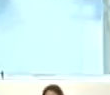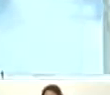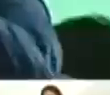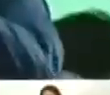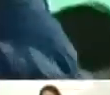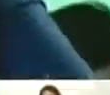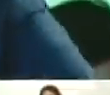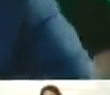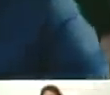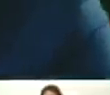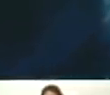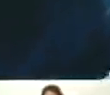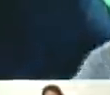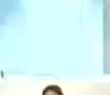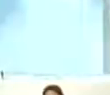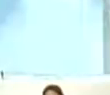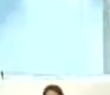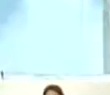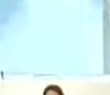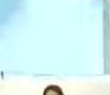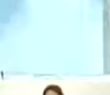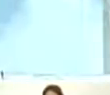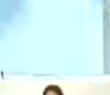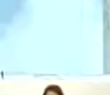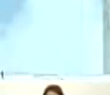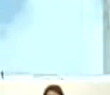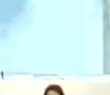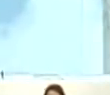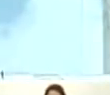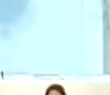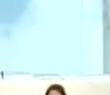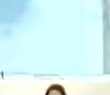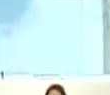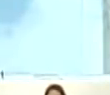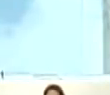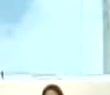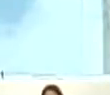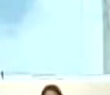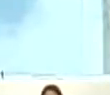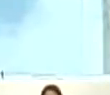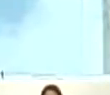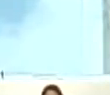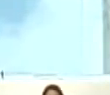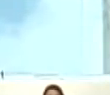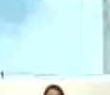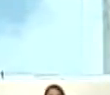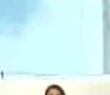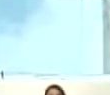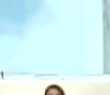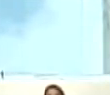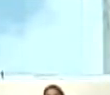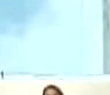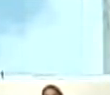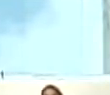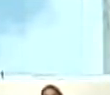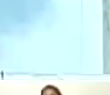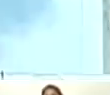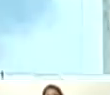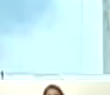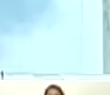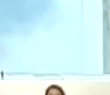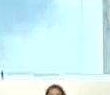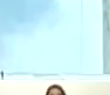Morales, joven alcalde. La alcaldesa de Turmero, municipio Santiago